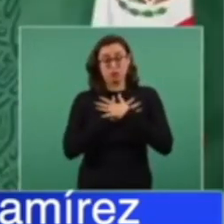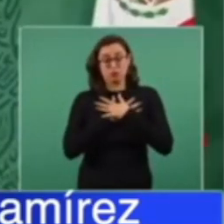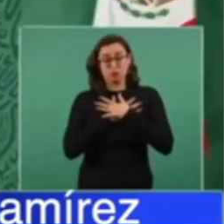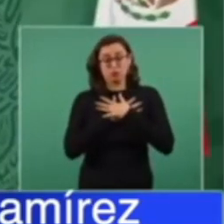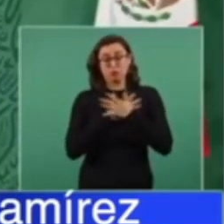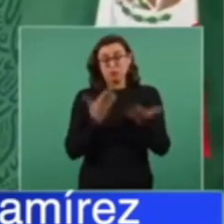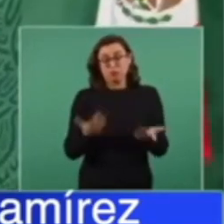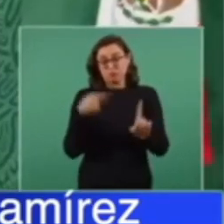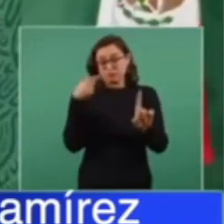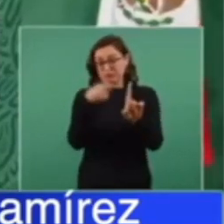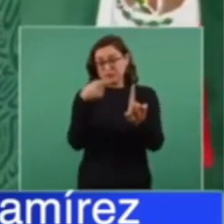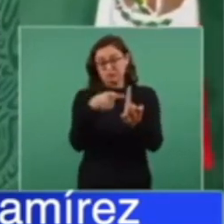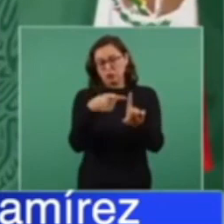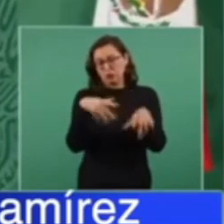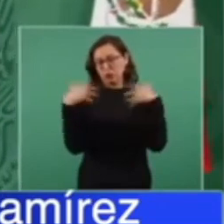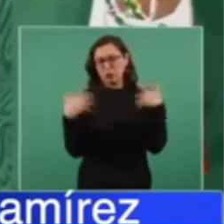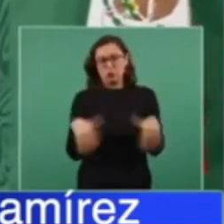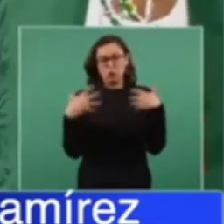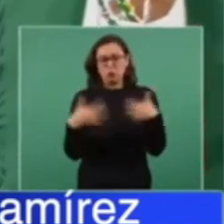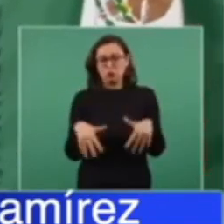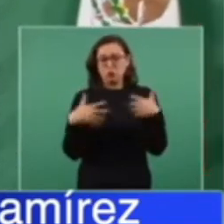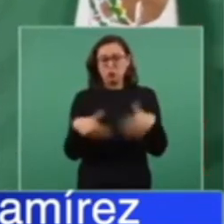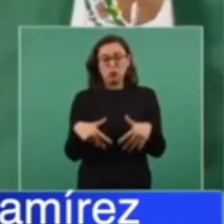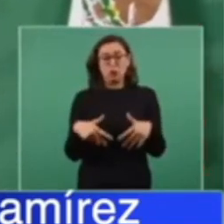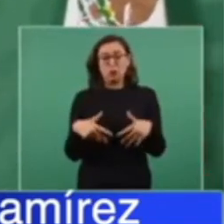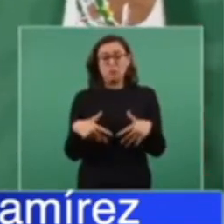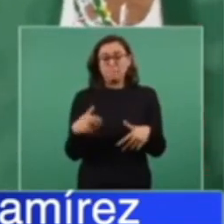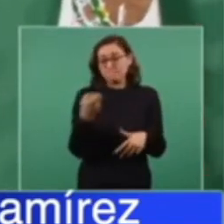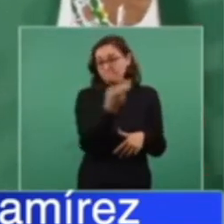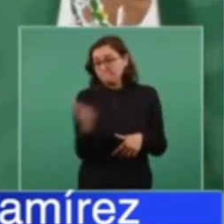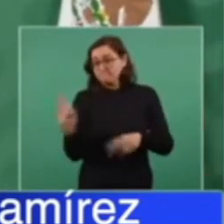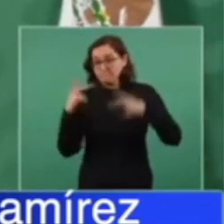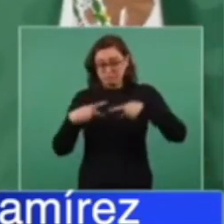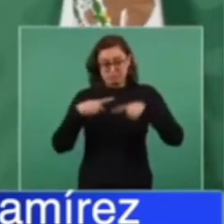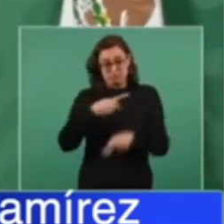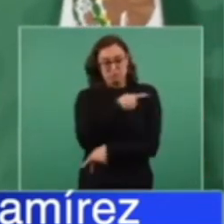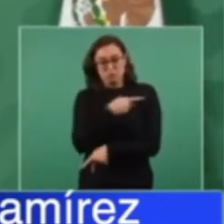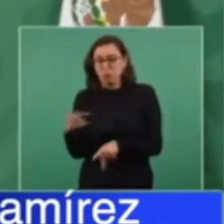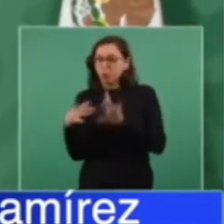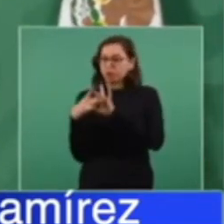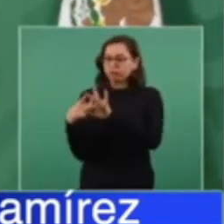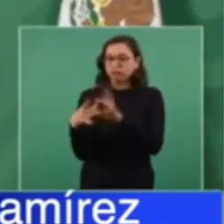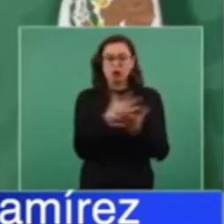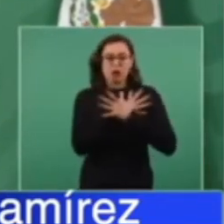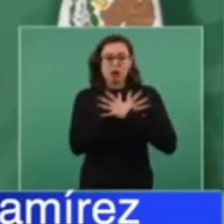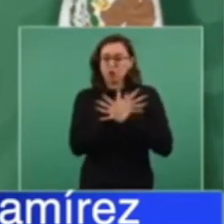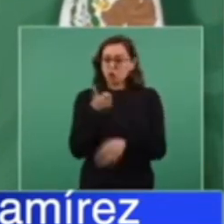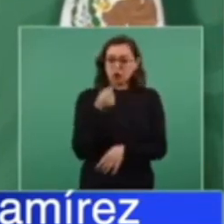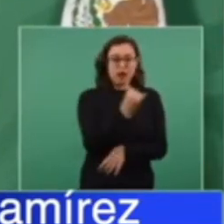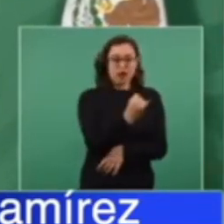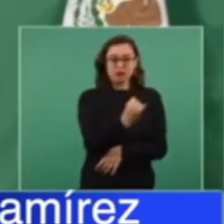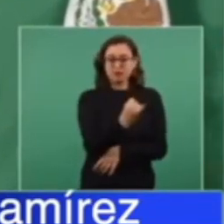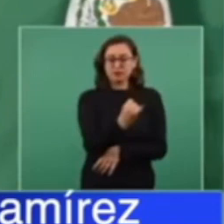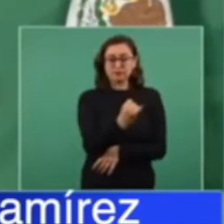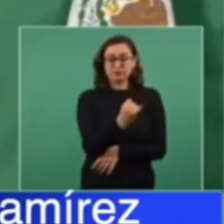un profundo amor a los pobres, a los